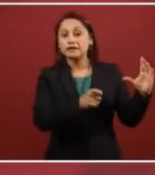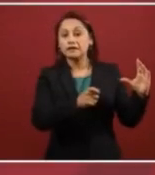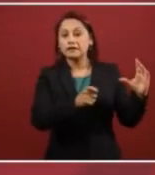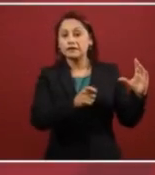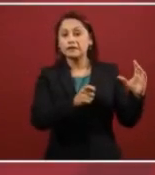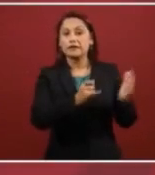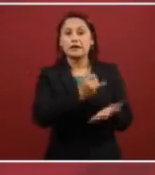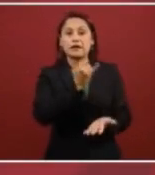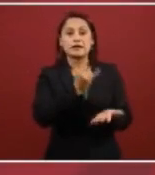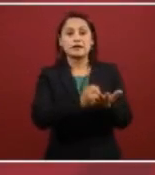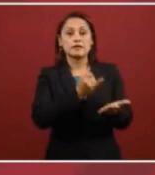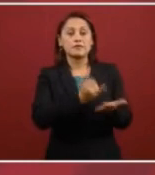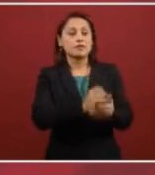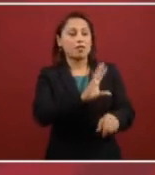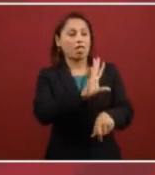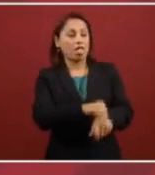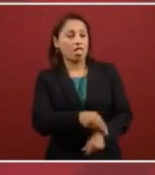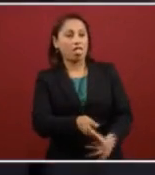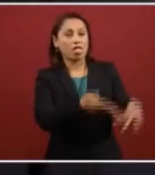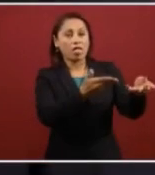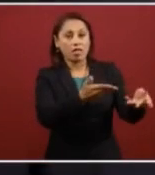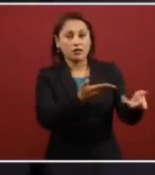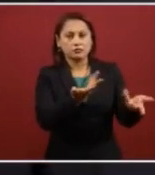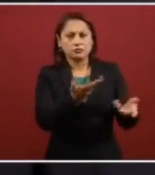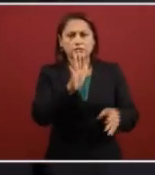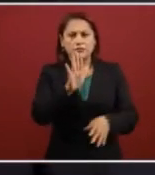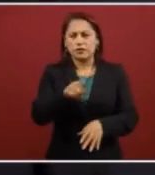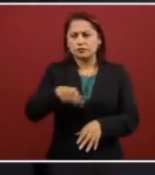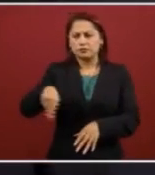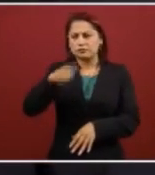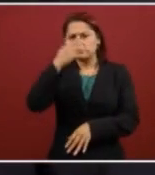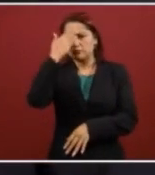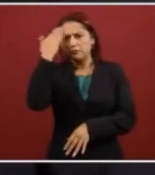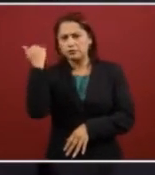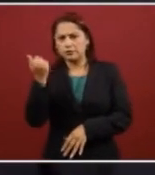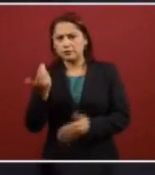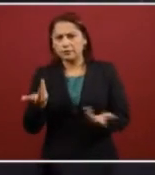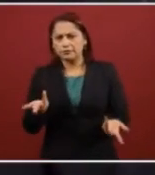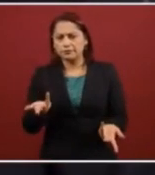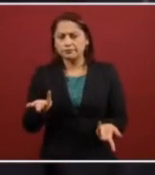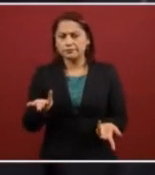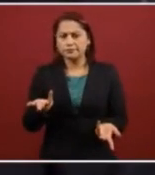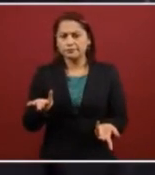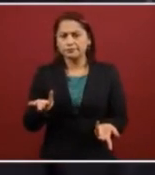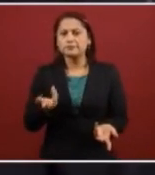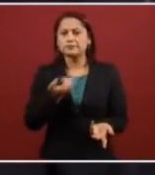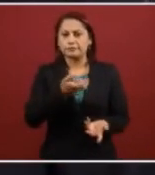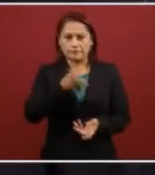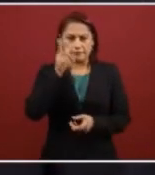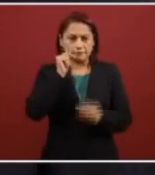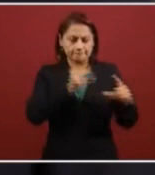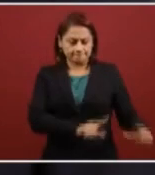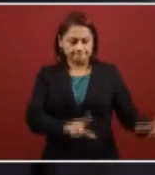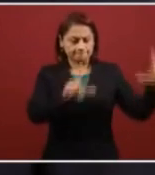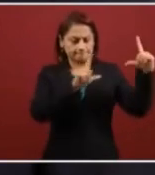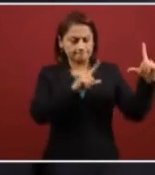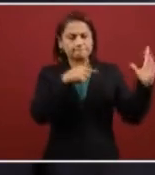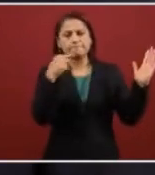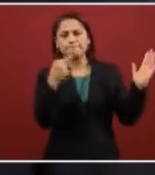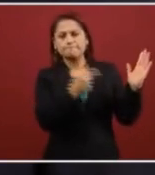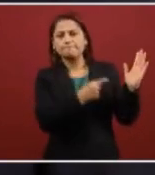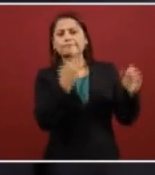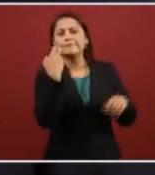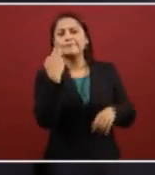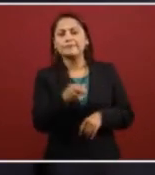parece the que condoning pasó de noche. Of taxes because it seemed like it happened este, overnight cuánto se condonaba how much they